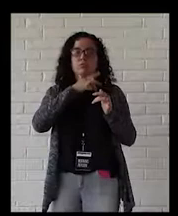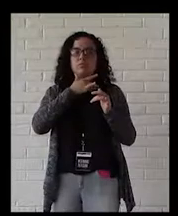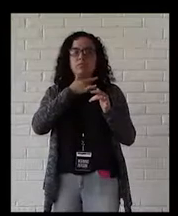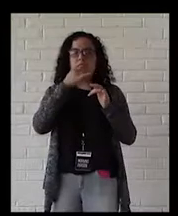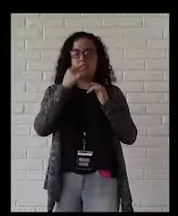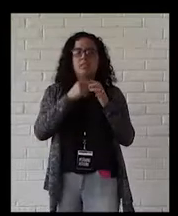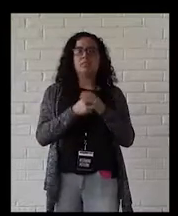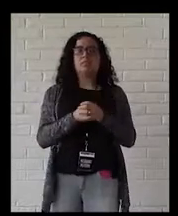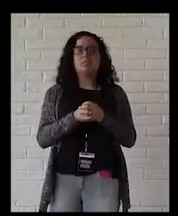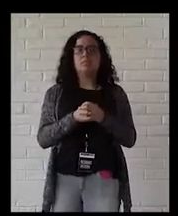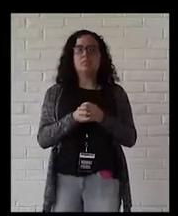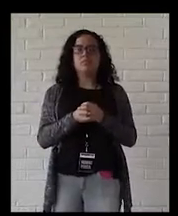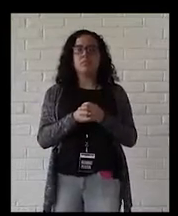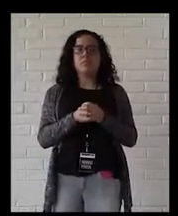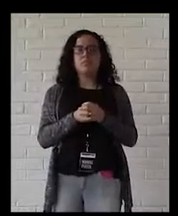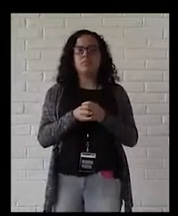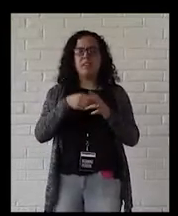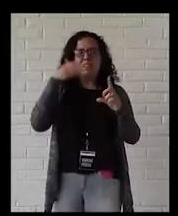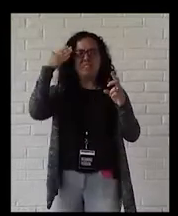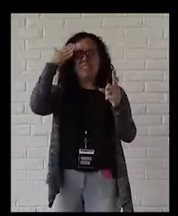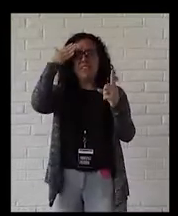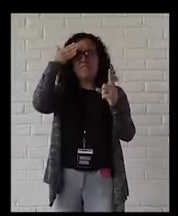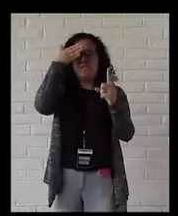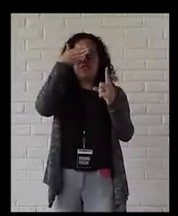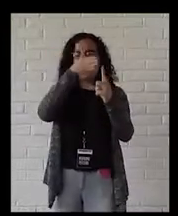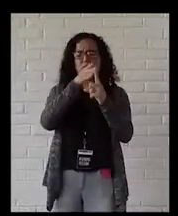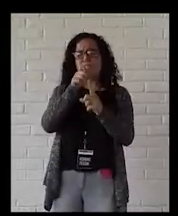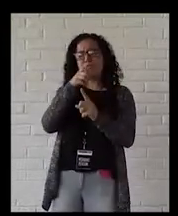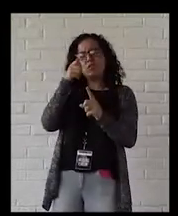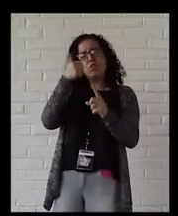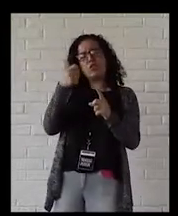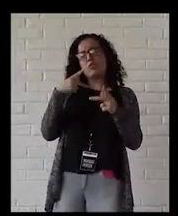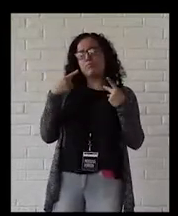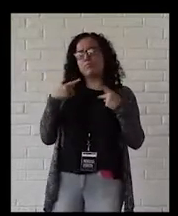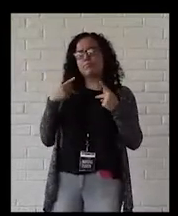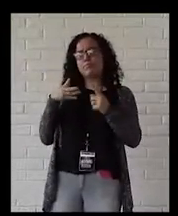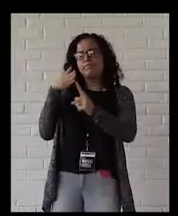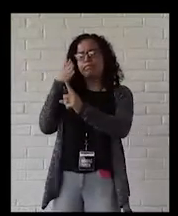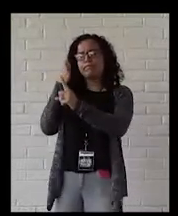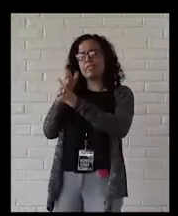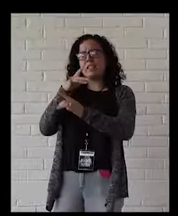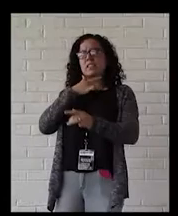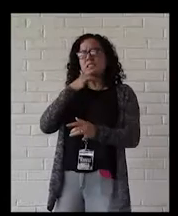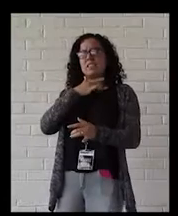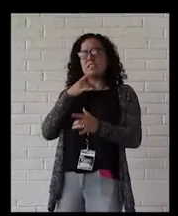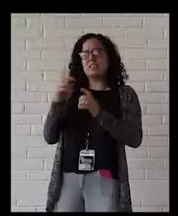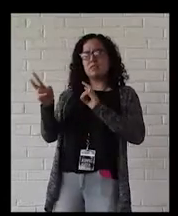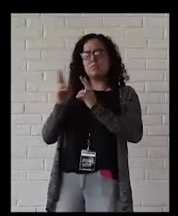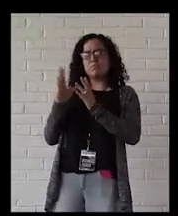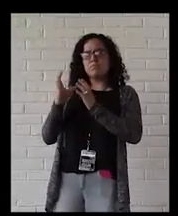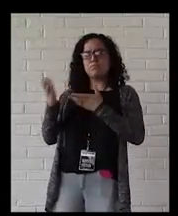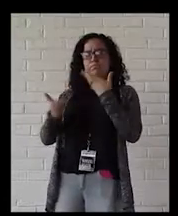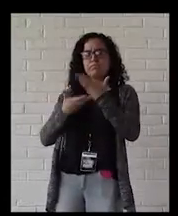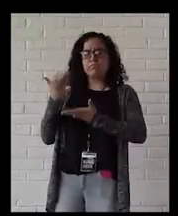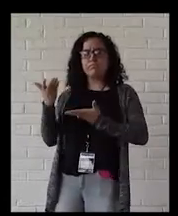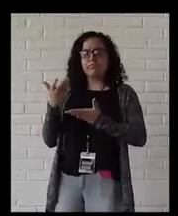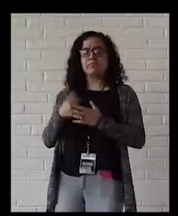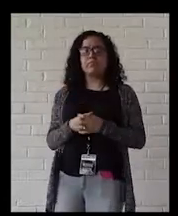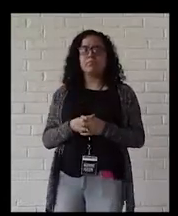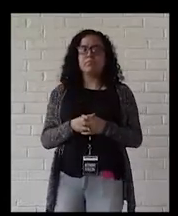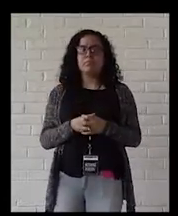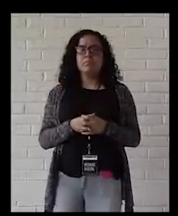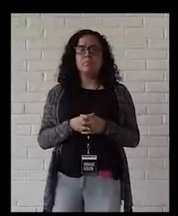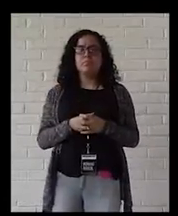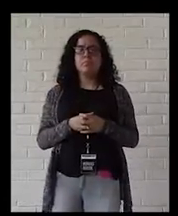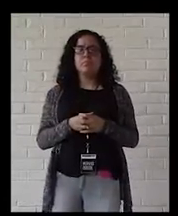se enfocaran 100% el uno en el otro, que recordaran todas las memorias que habían compartido y los sentimientos que tenían entre ellos. Y los metían cada